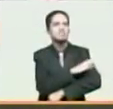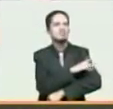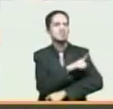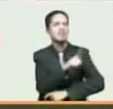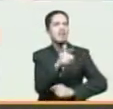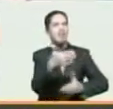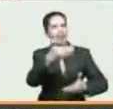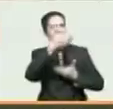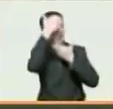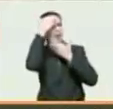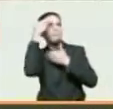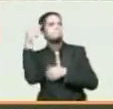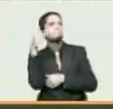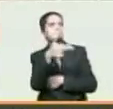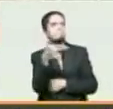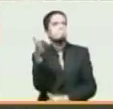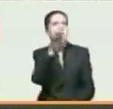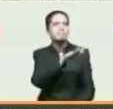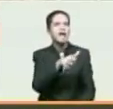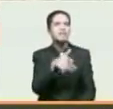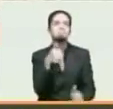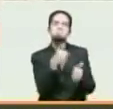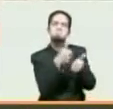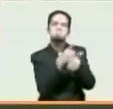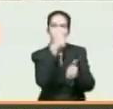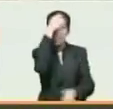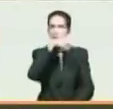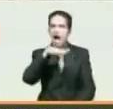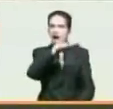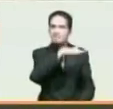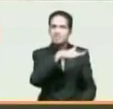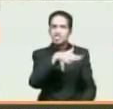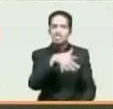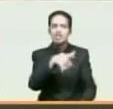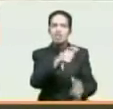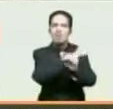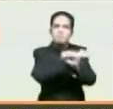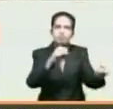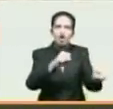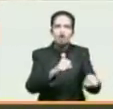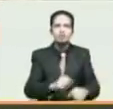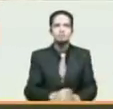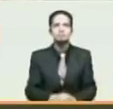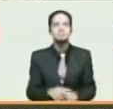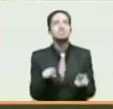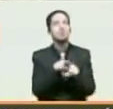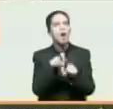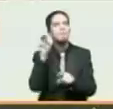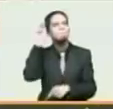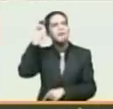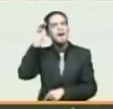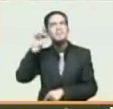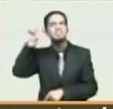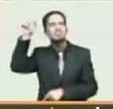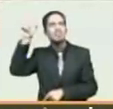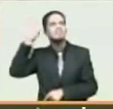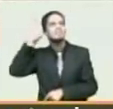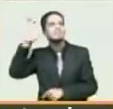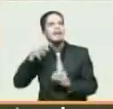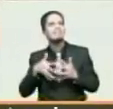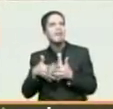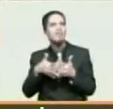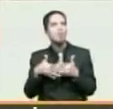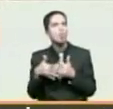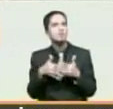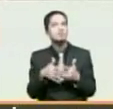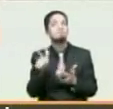jóvenes, asesinar jóvenes, perseguir pueblo, bombardear como sus maestros al imperialismo norteamericano.